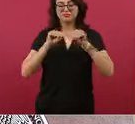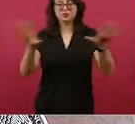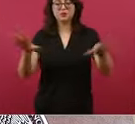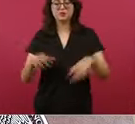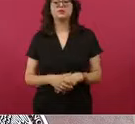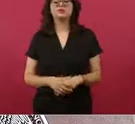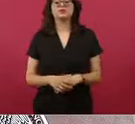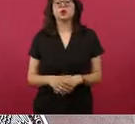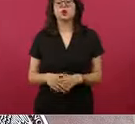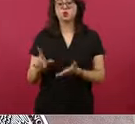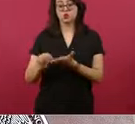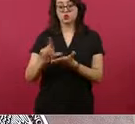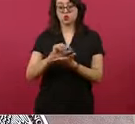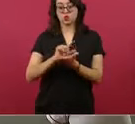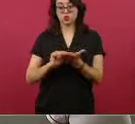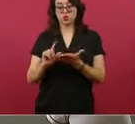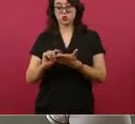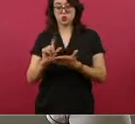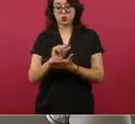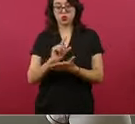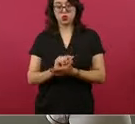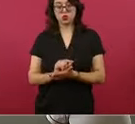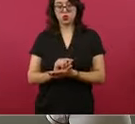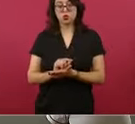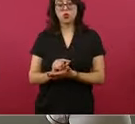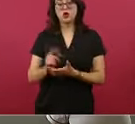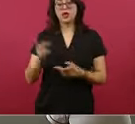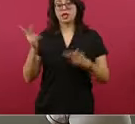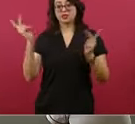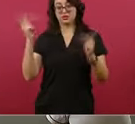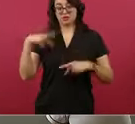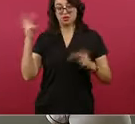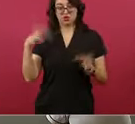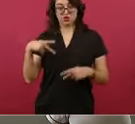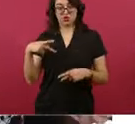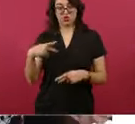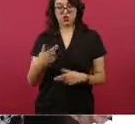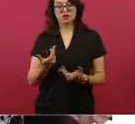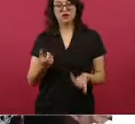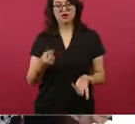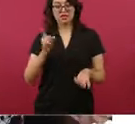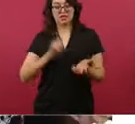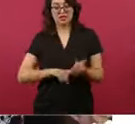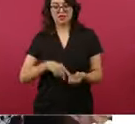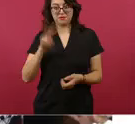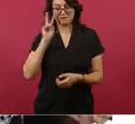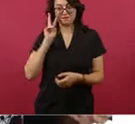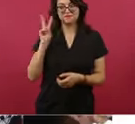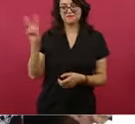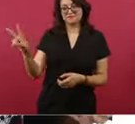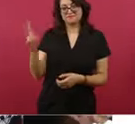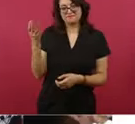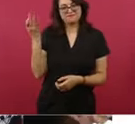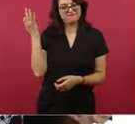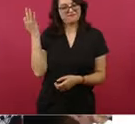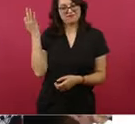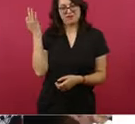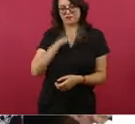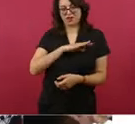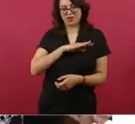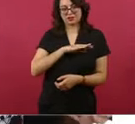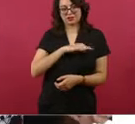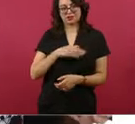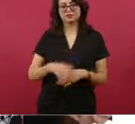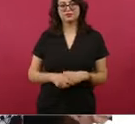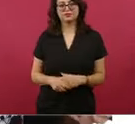TikTok ha circulado un montaje, una fotografía falsa, en la que supuestamente aparece el presidente Andrés Manuel López Obrador y Hugo